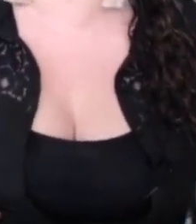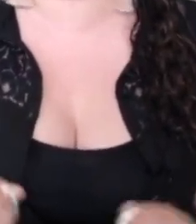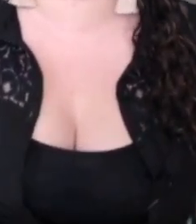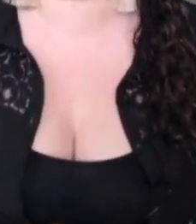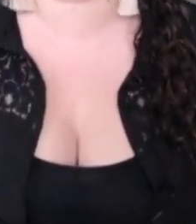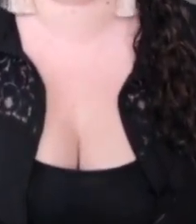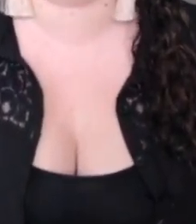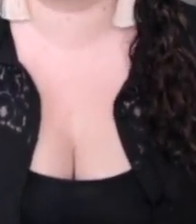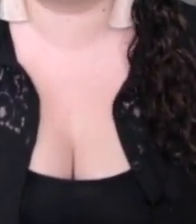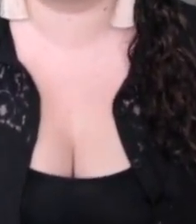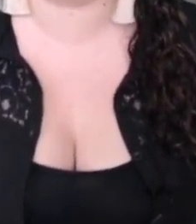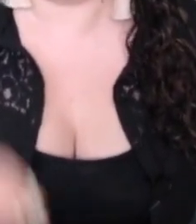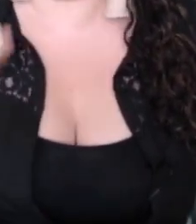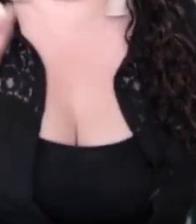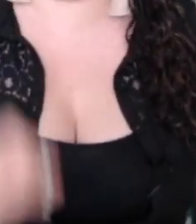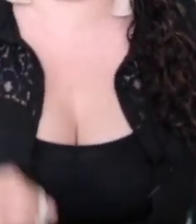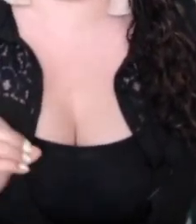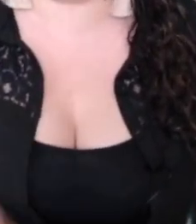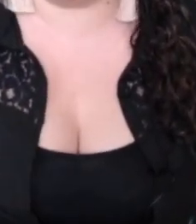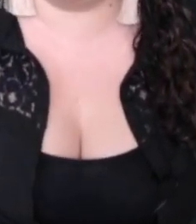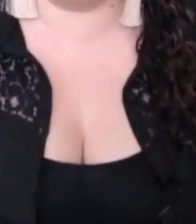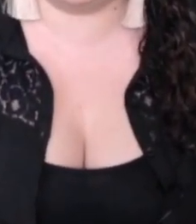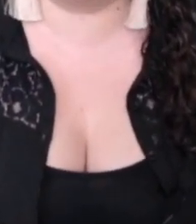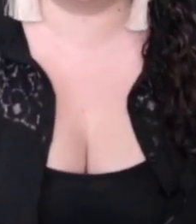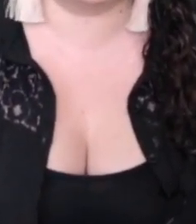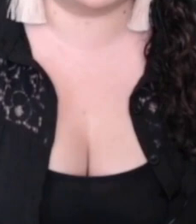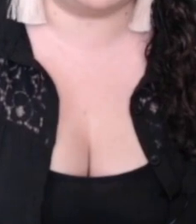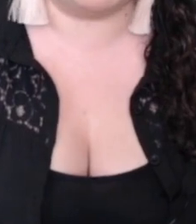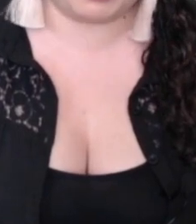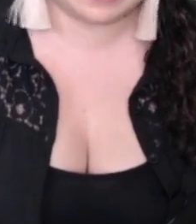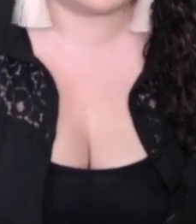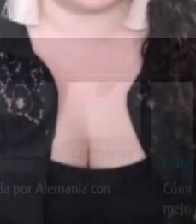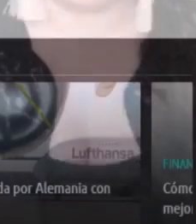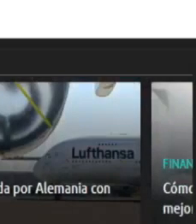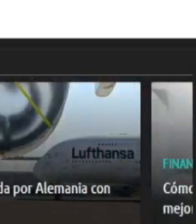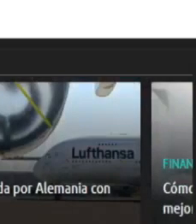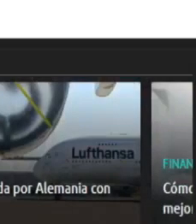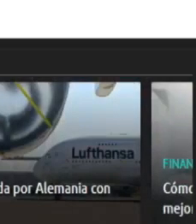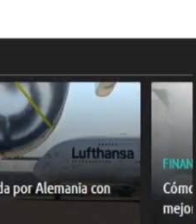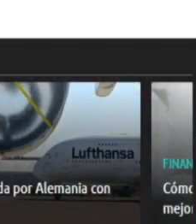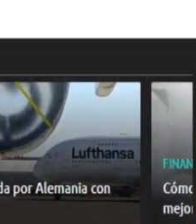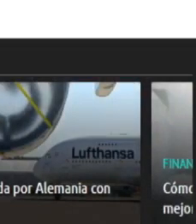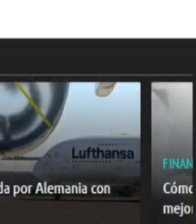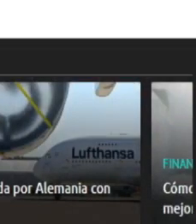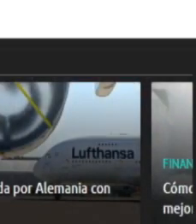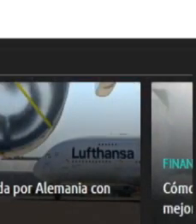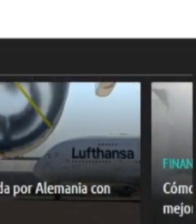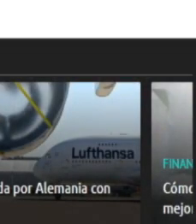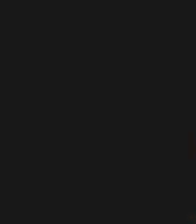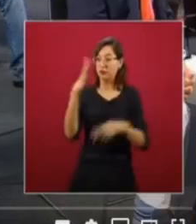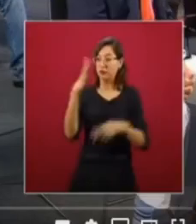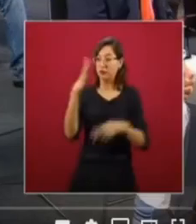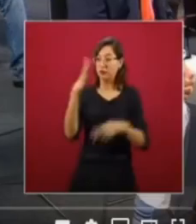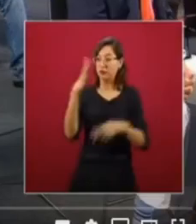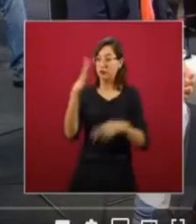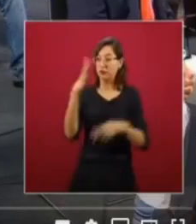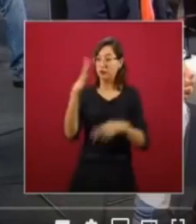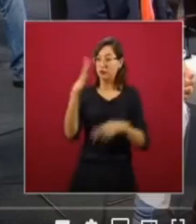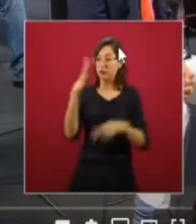y hacerse responsables del pago de sus impuestos, multas y demás cositas, pues,